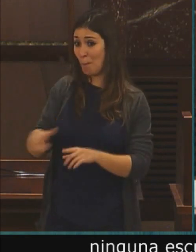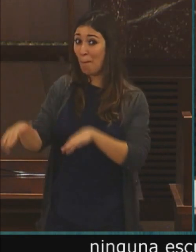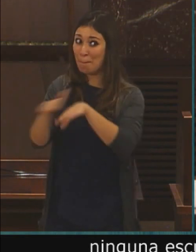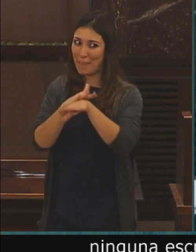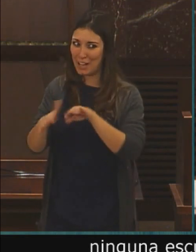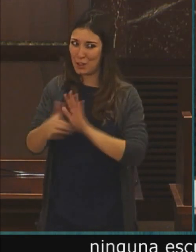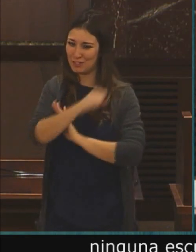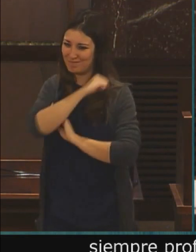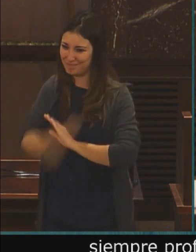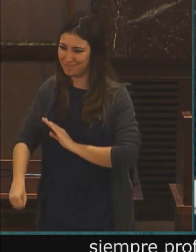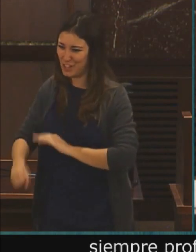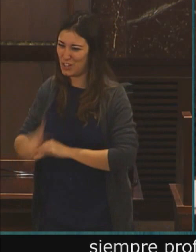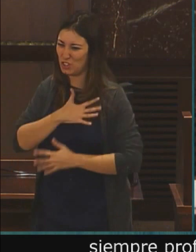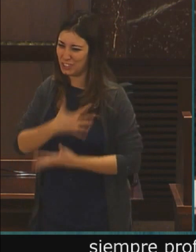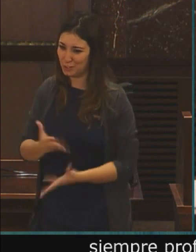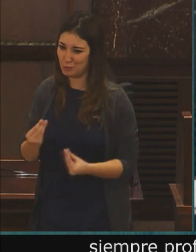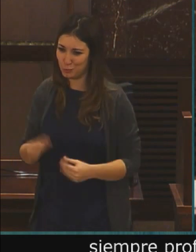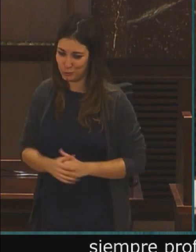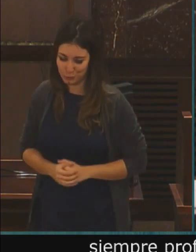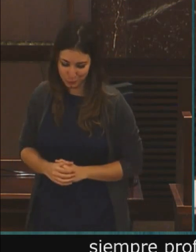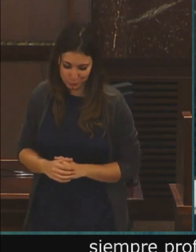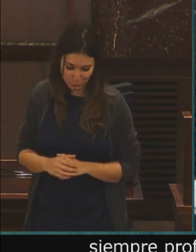Perdón por ir tan rápido. Lo siento mucho.